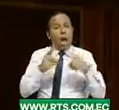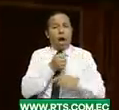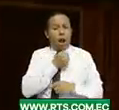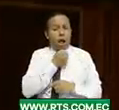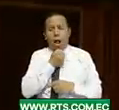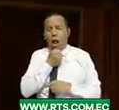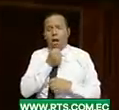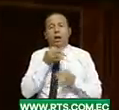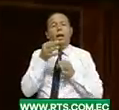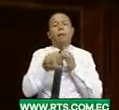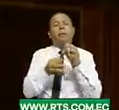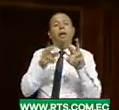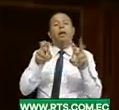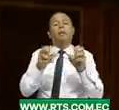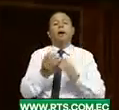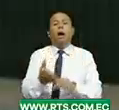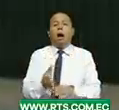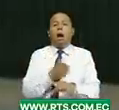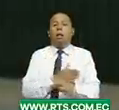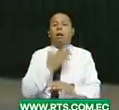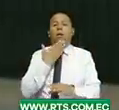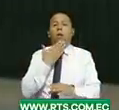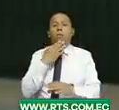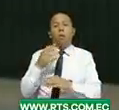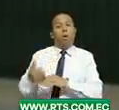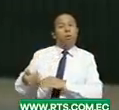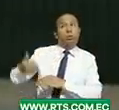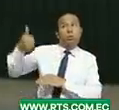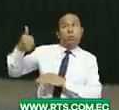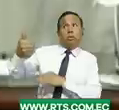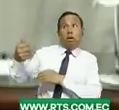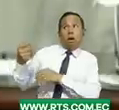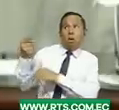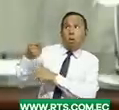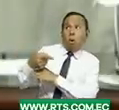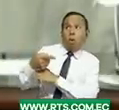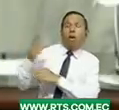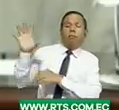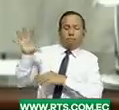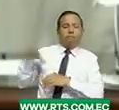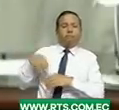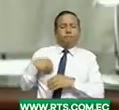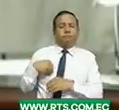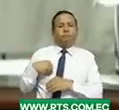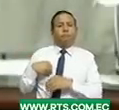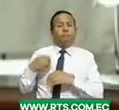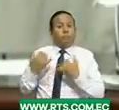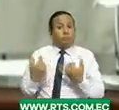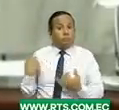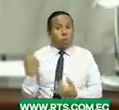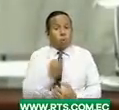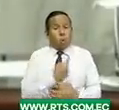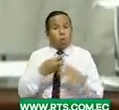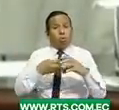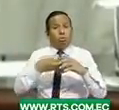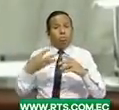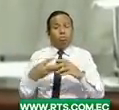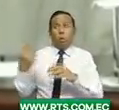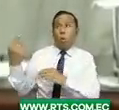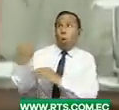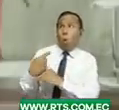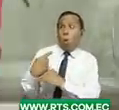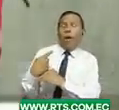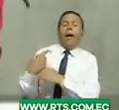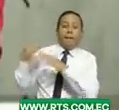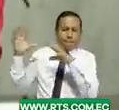la decisión del Tribunal Contencioso Electoral. Este Consejo Nacional Electoral acatará esa resolución. ¿Por qué no vamos